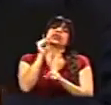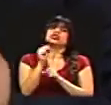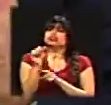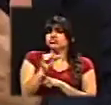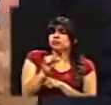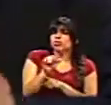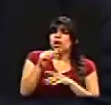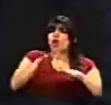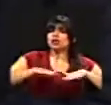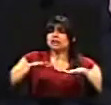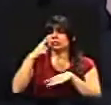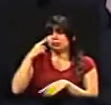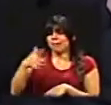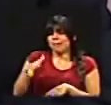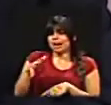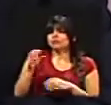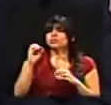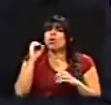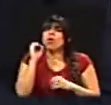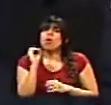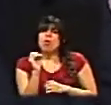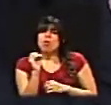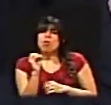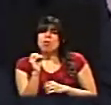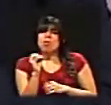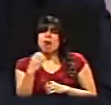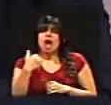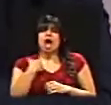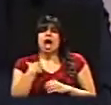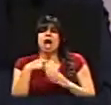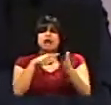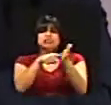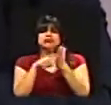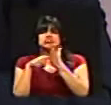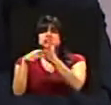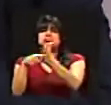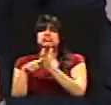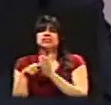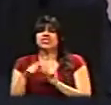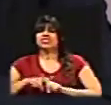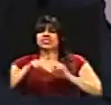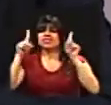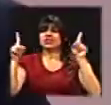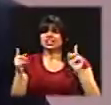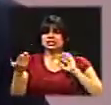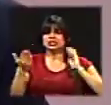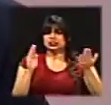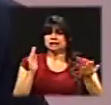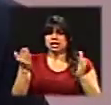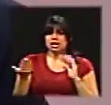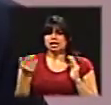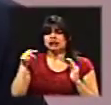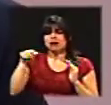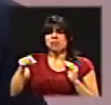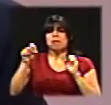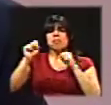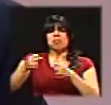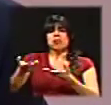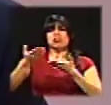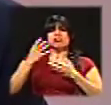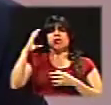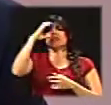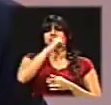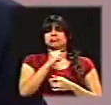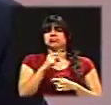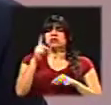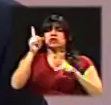similares? ¿El contexto es parecido? ¿O hay rasgos claramente diferenciadores que nos harían pensar que no